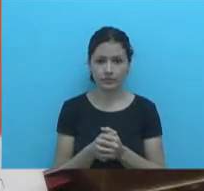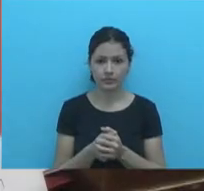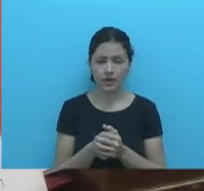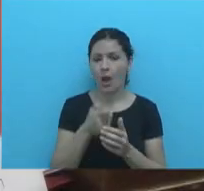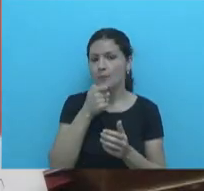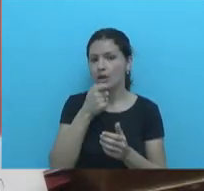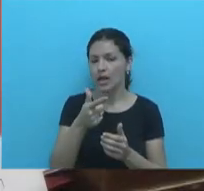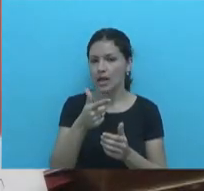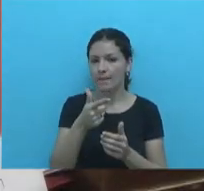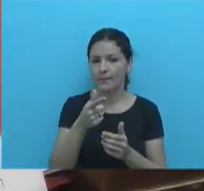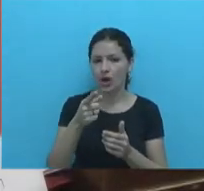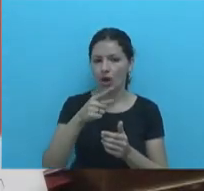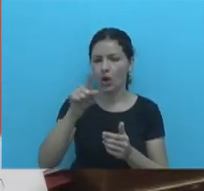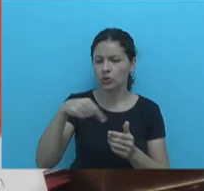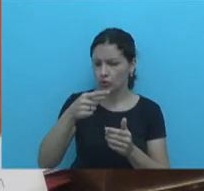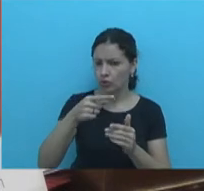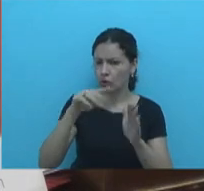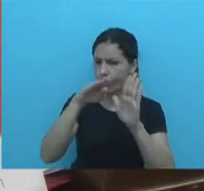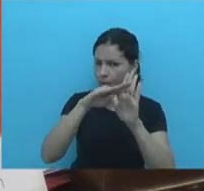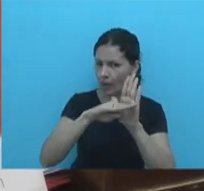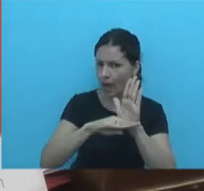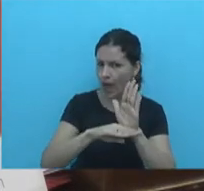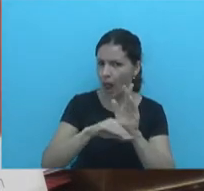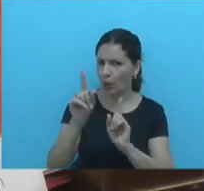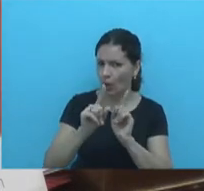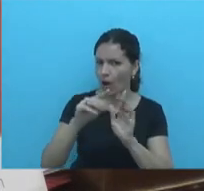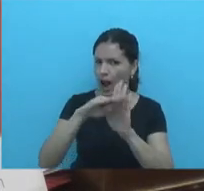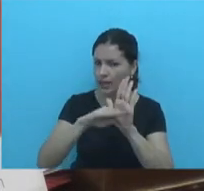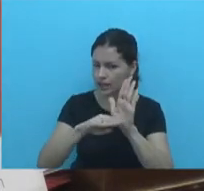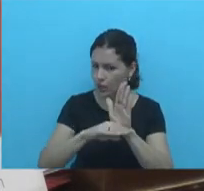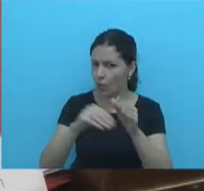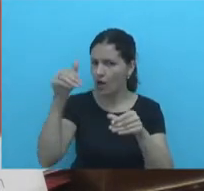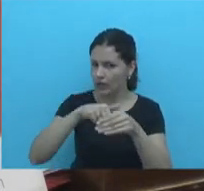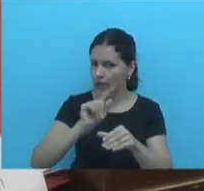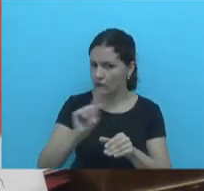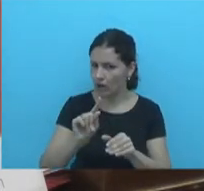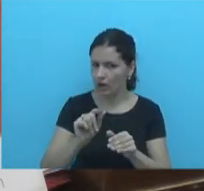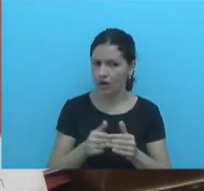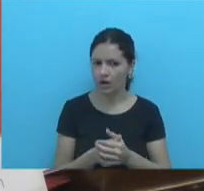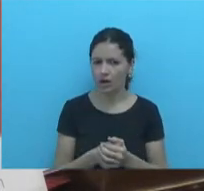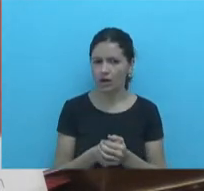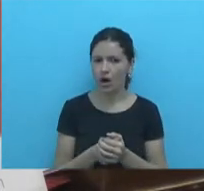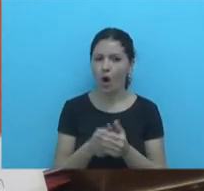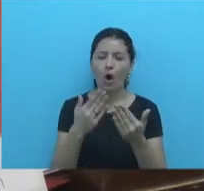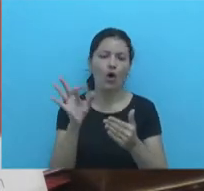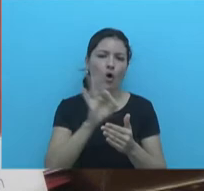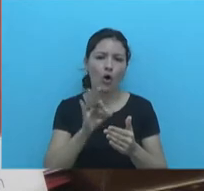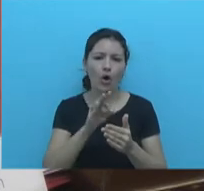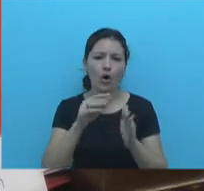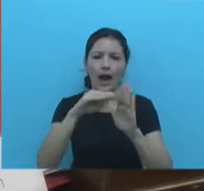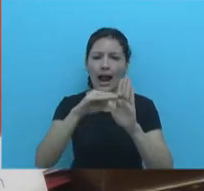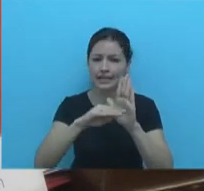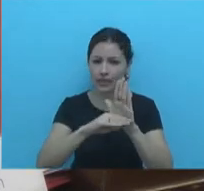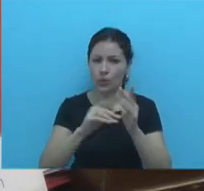después estar modificando los artículos? Y después hacer una votación nuevamente con los artículos modificados, en caso de que se los